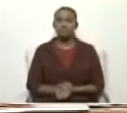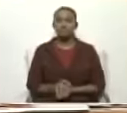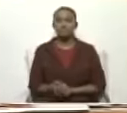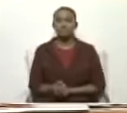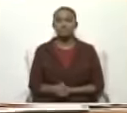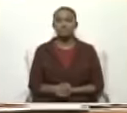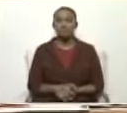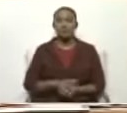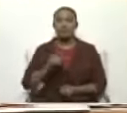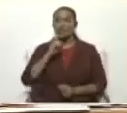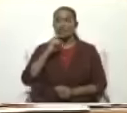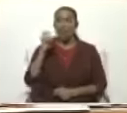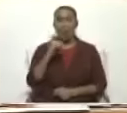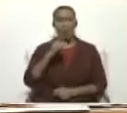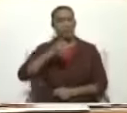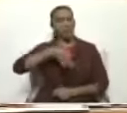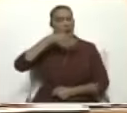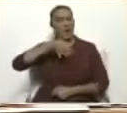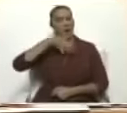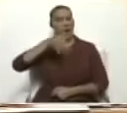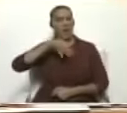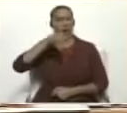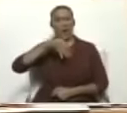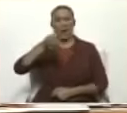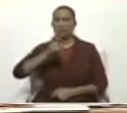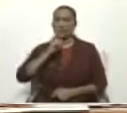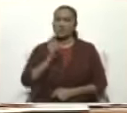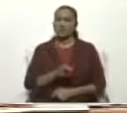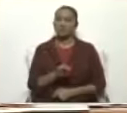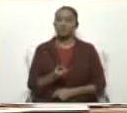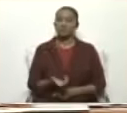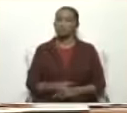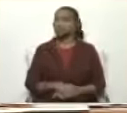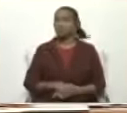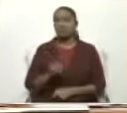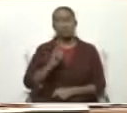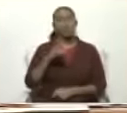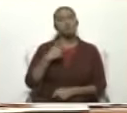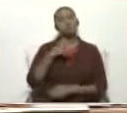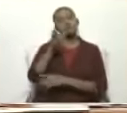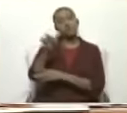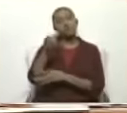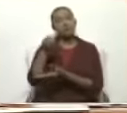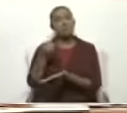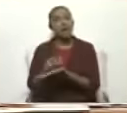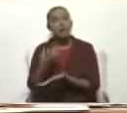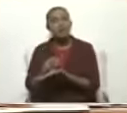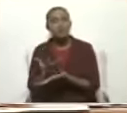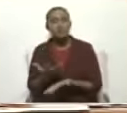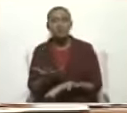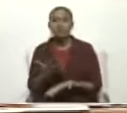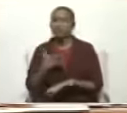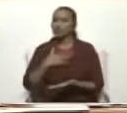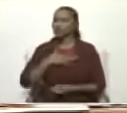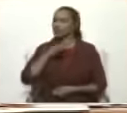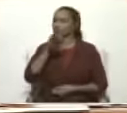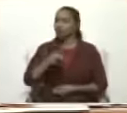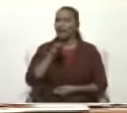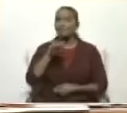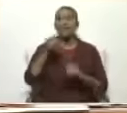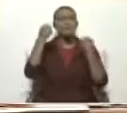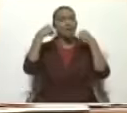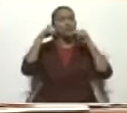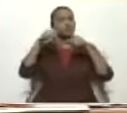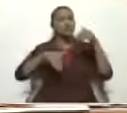Desde su odio. Nosotros no. Yo fui, a mí me tocó Maturín, fui para allá, que siempre hago el simulacro allí, y